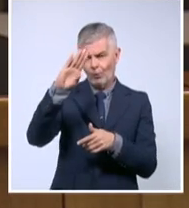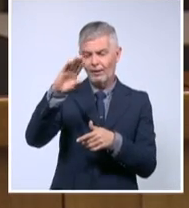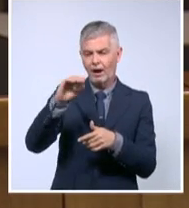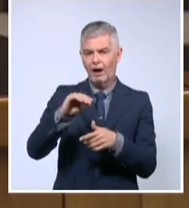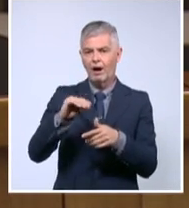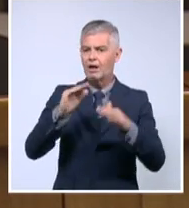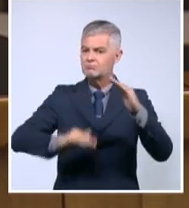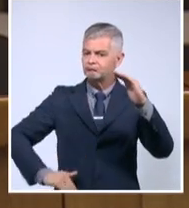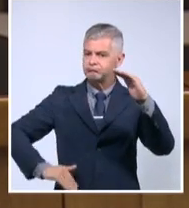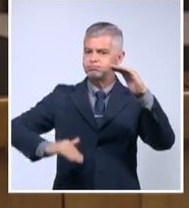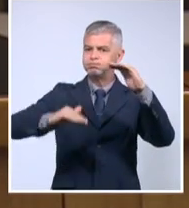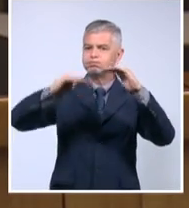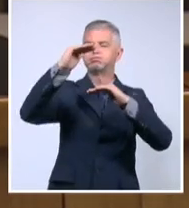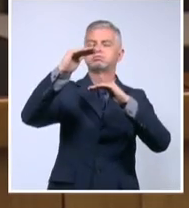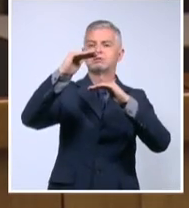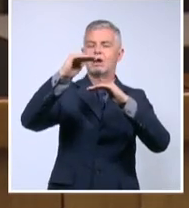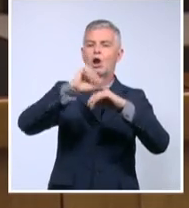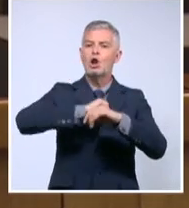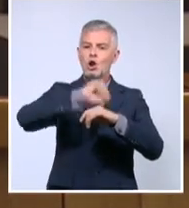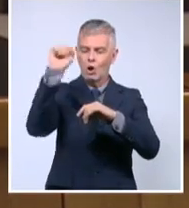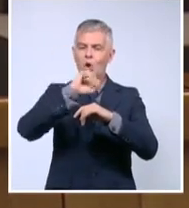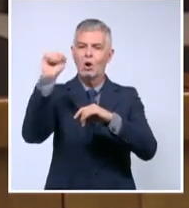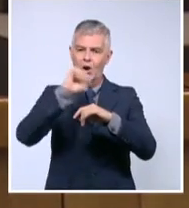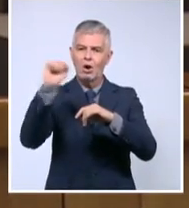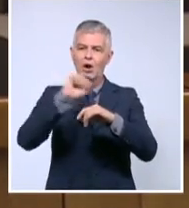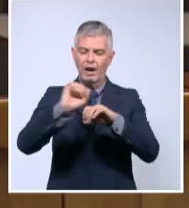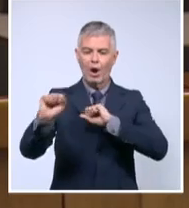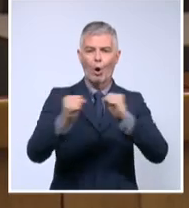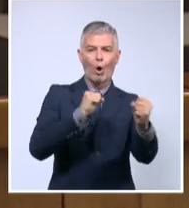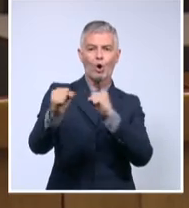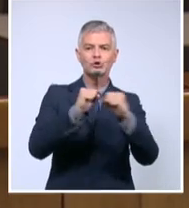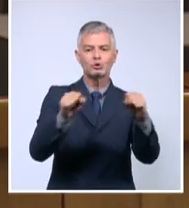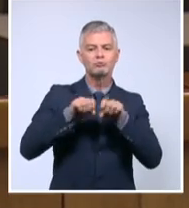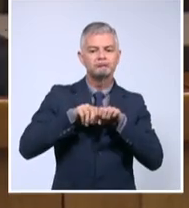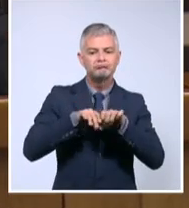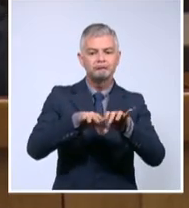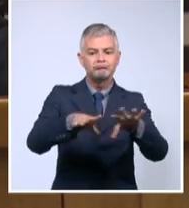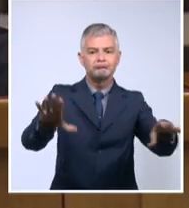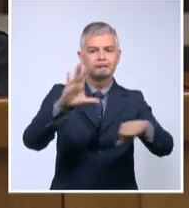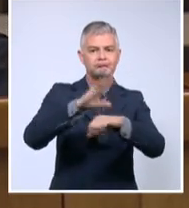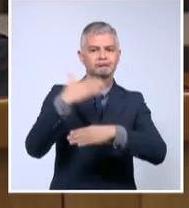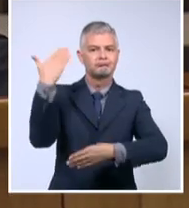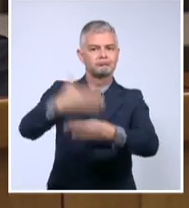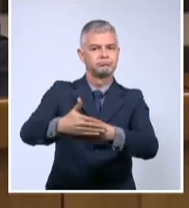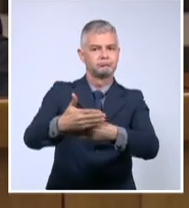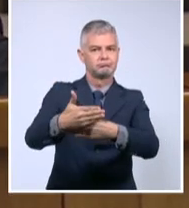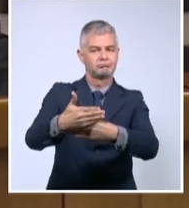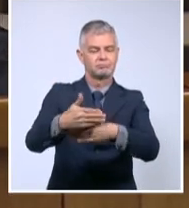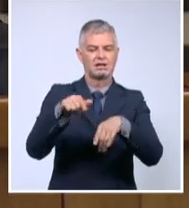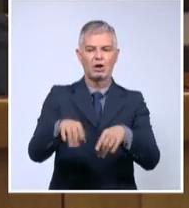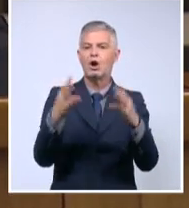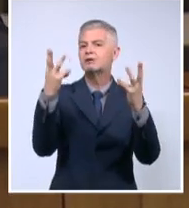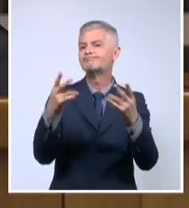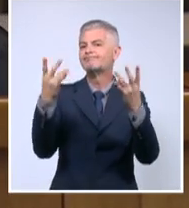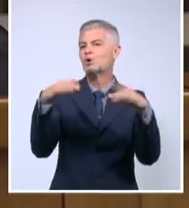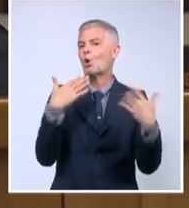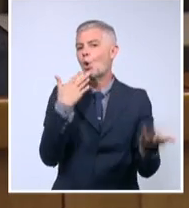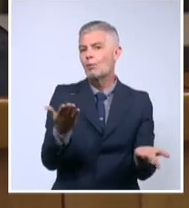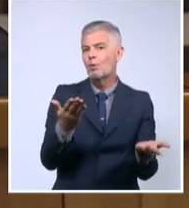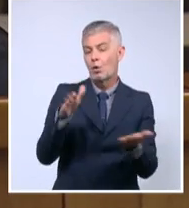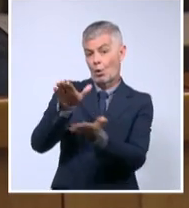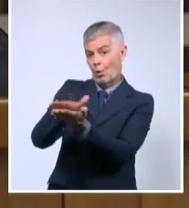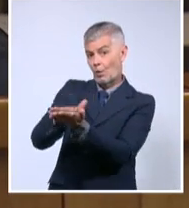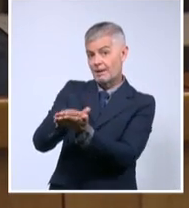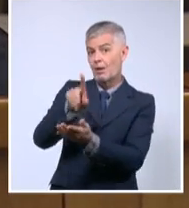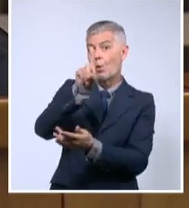pronto entre los que han logrado controlar la pandemia. Para ilustrarlo con la rotundidad de las cifras, el país acumula